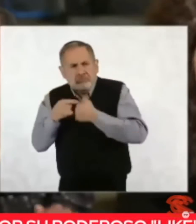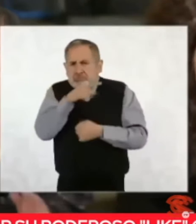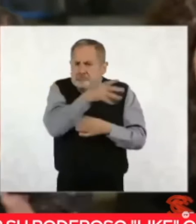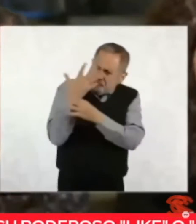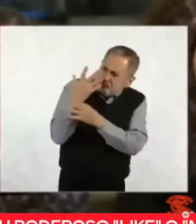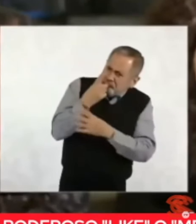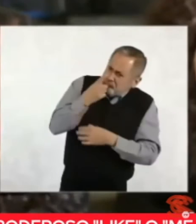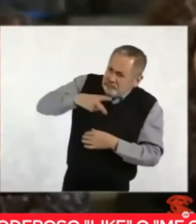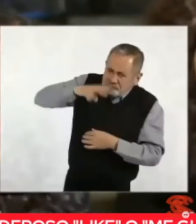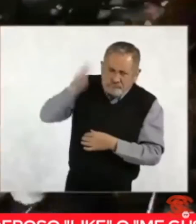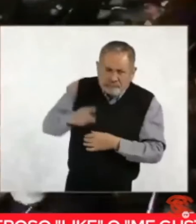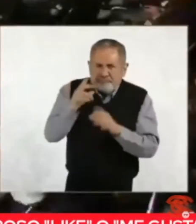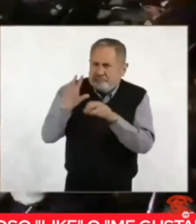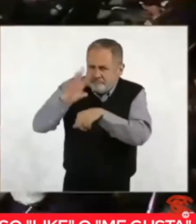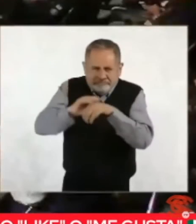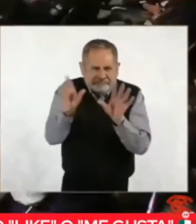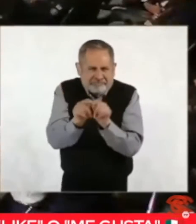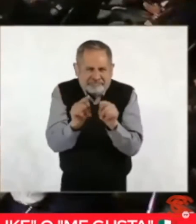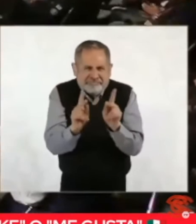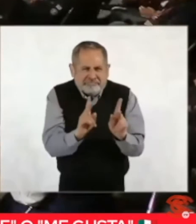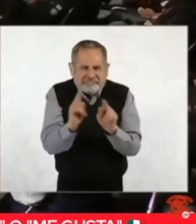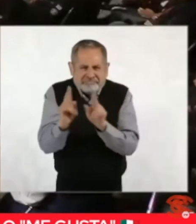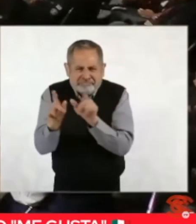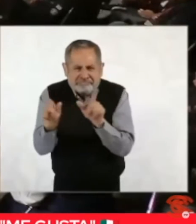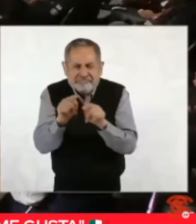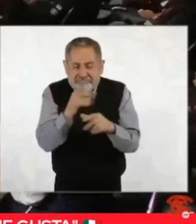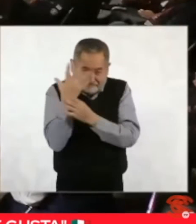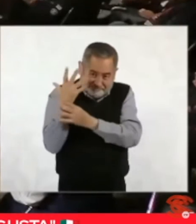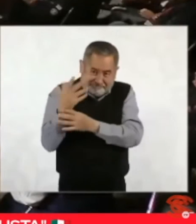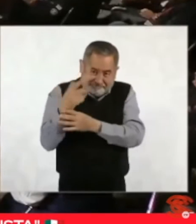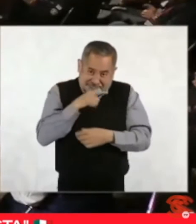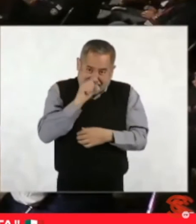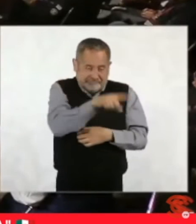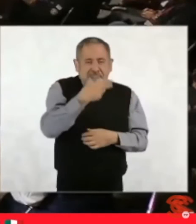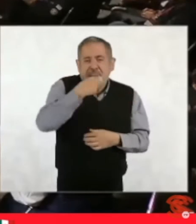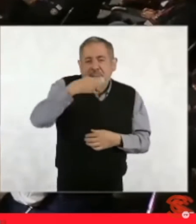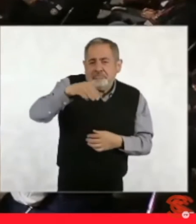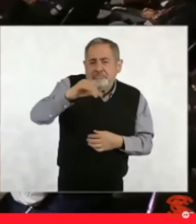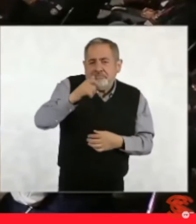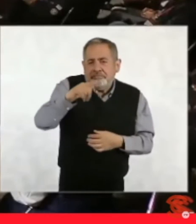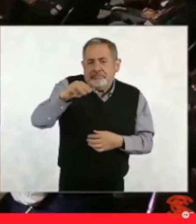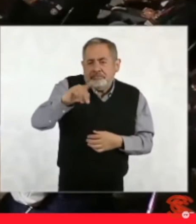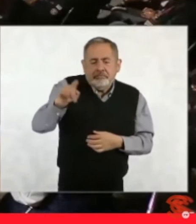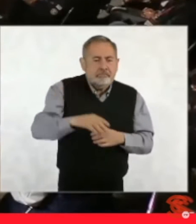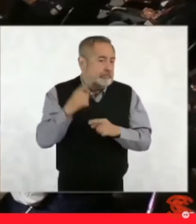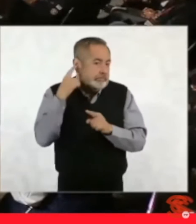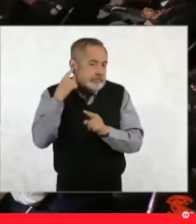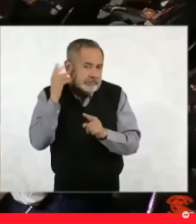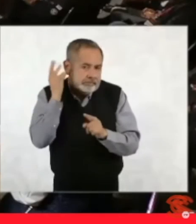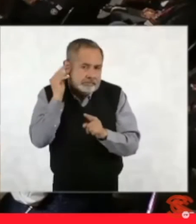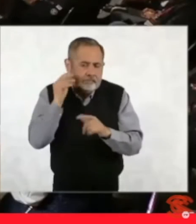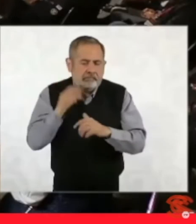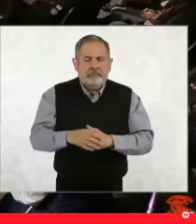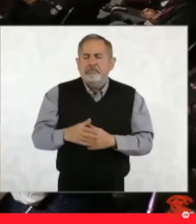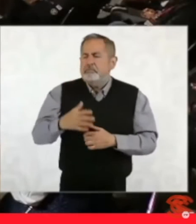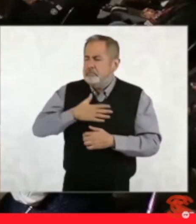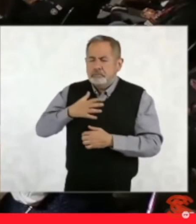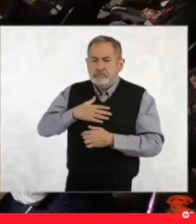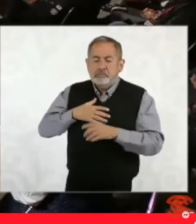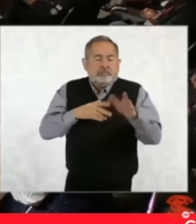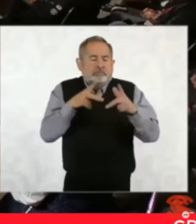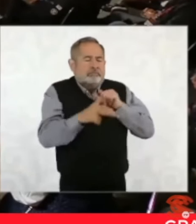me permito reproducir el audio de las palabras de Miguel Mesa. Entonces decidimos fundar nuestra... Por